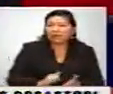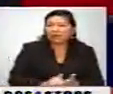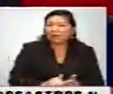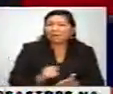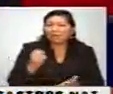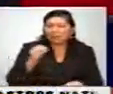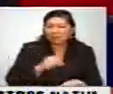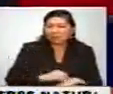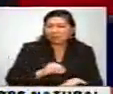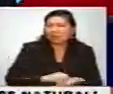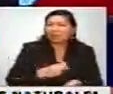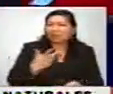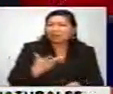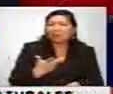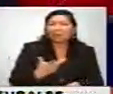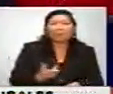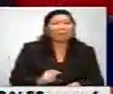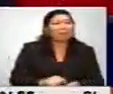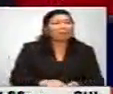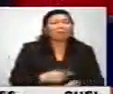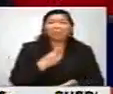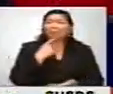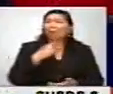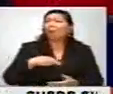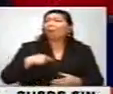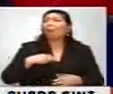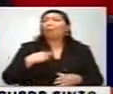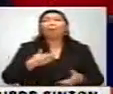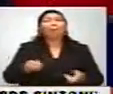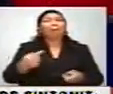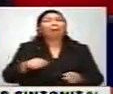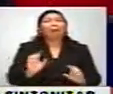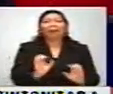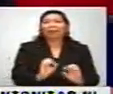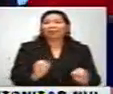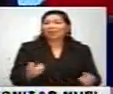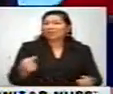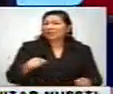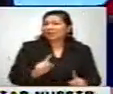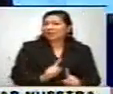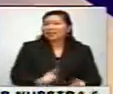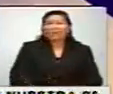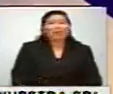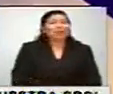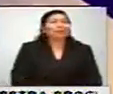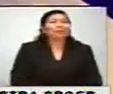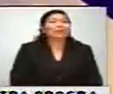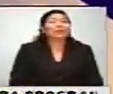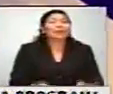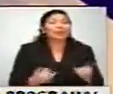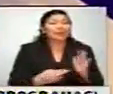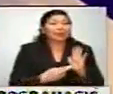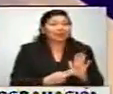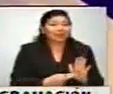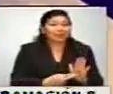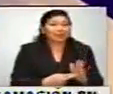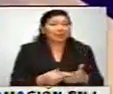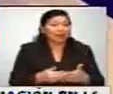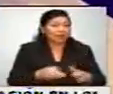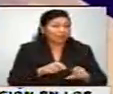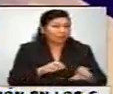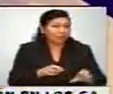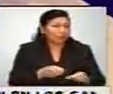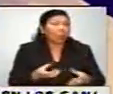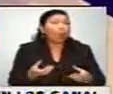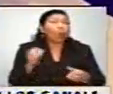por tercera vez, y el señor simplemente desairó el venir acá. ¿Esta presentación sería ante el Pleno o